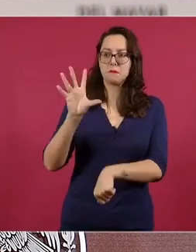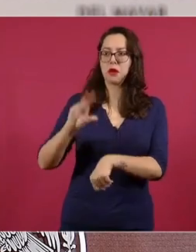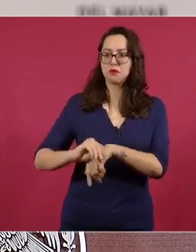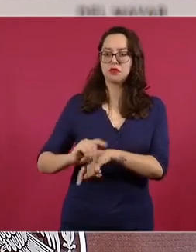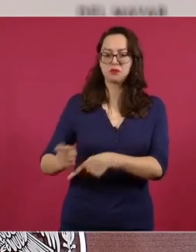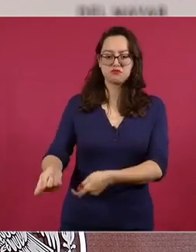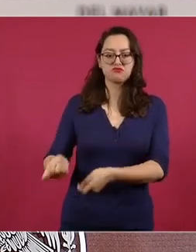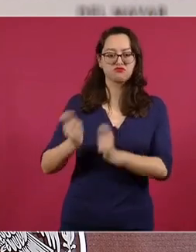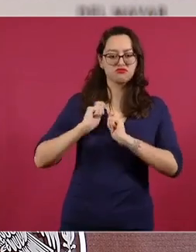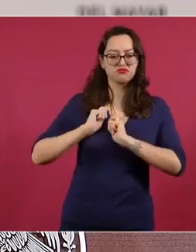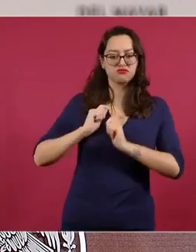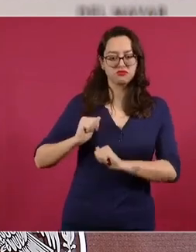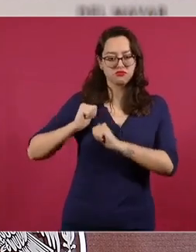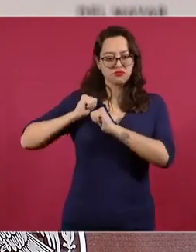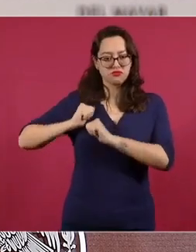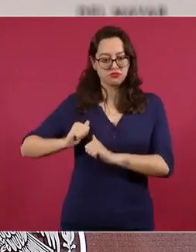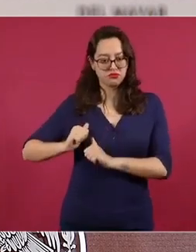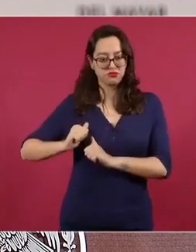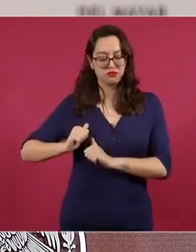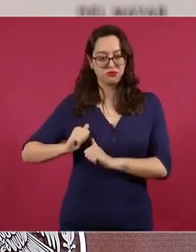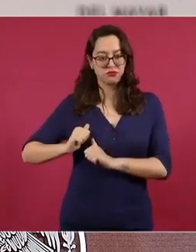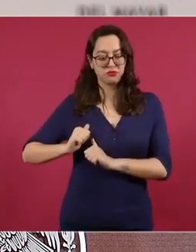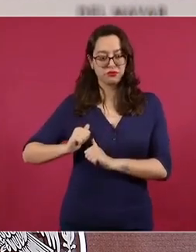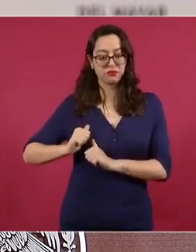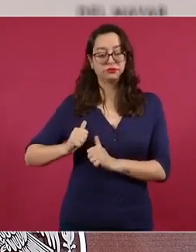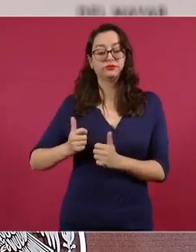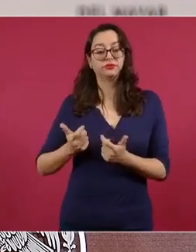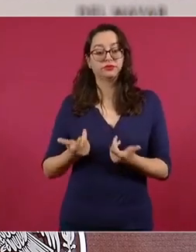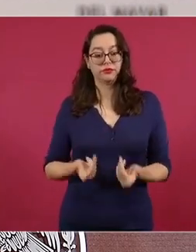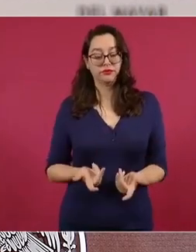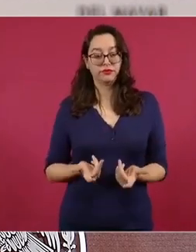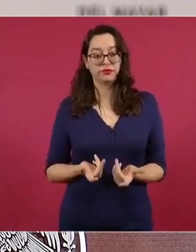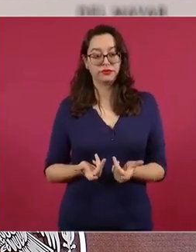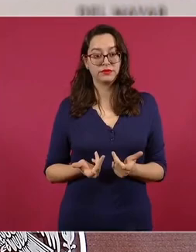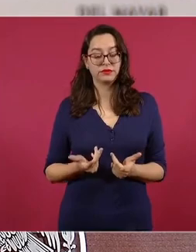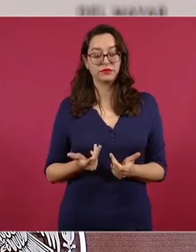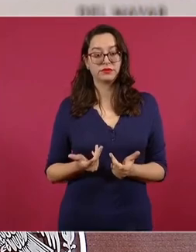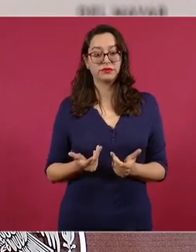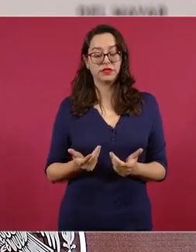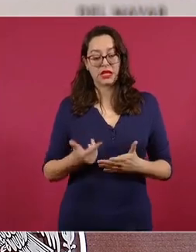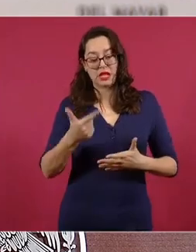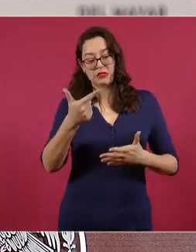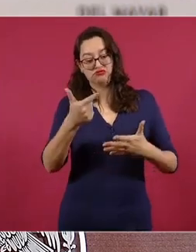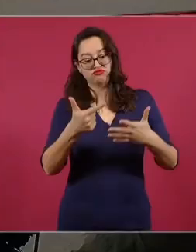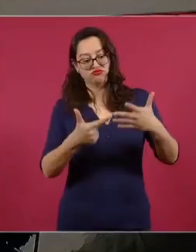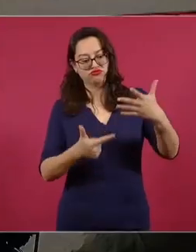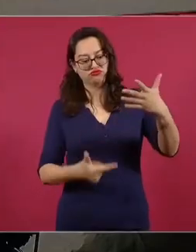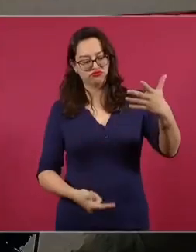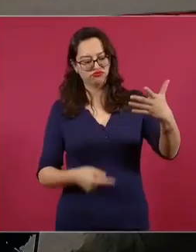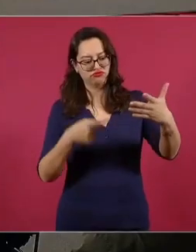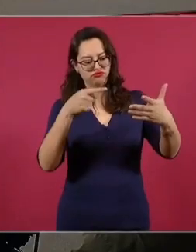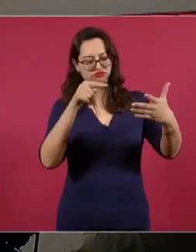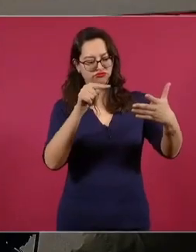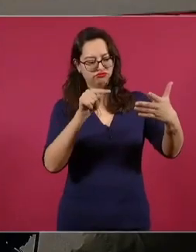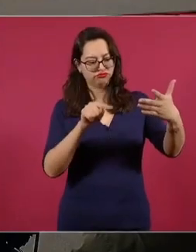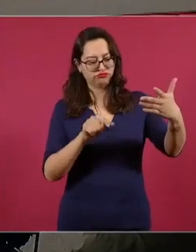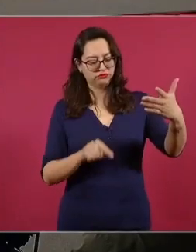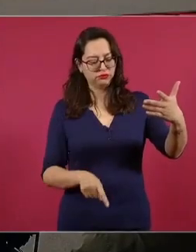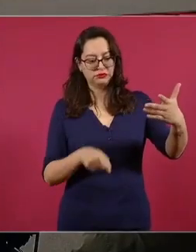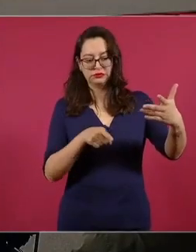La ley constituye lo que denomina lista de personas bloqueadas, en donde la UIF